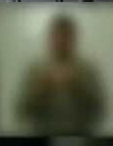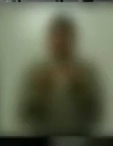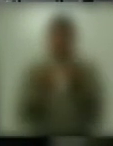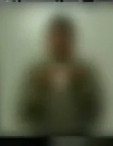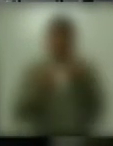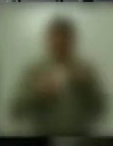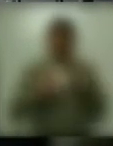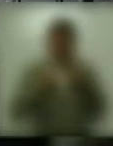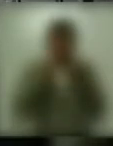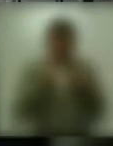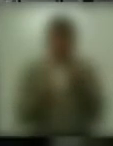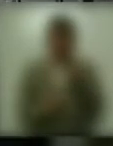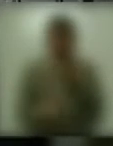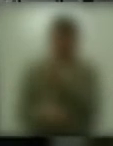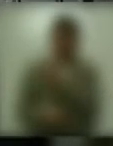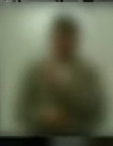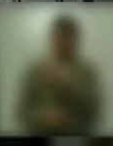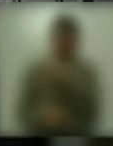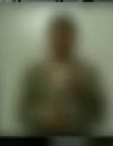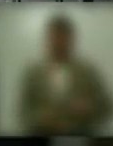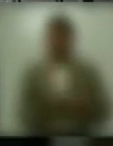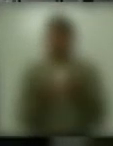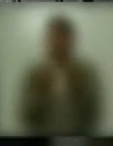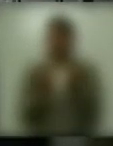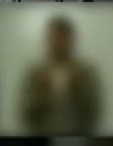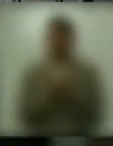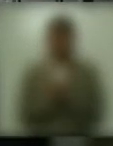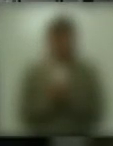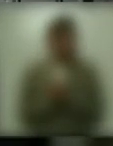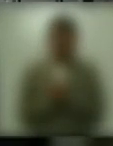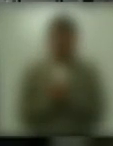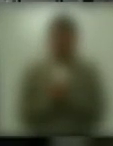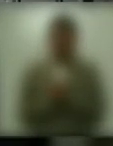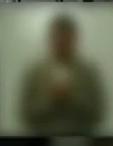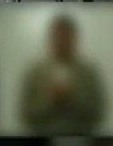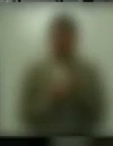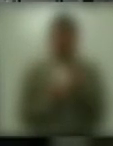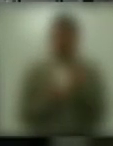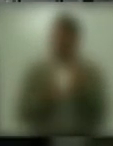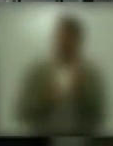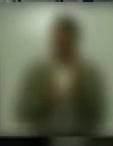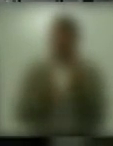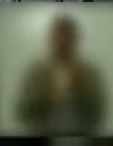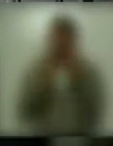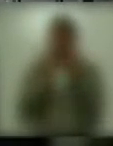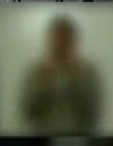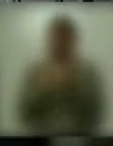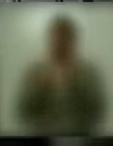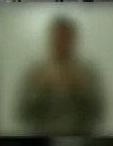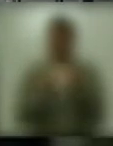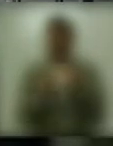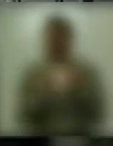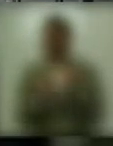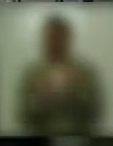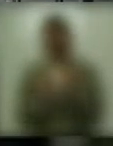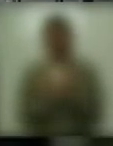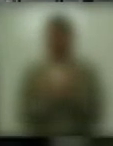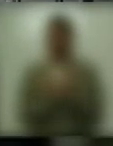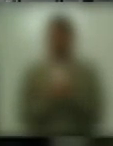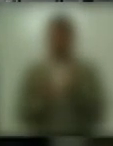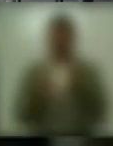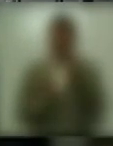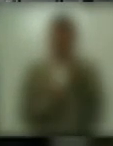servicio a un presidente municipal. Y no es por querernos asegurar, porque a final de cuentas es